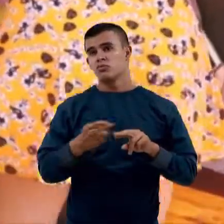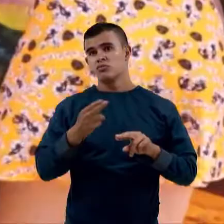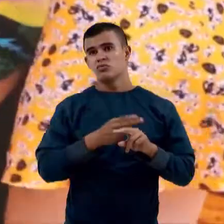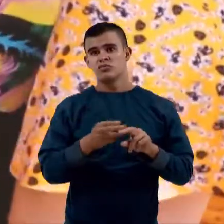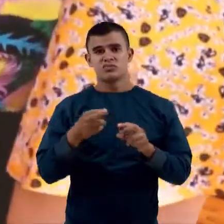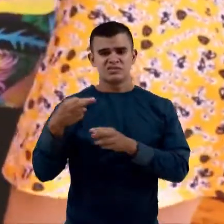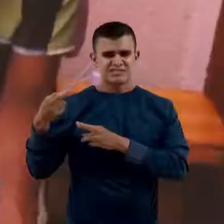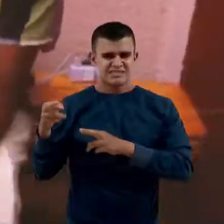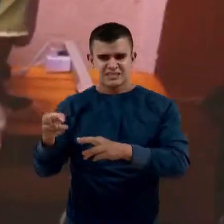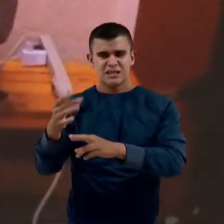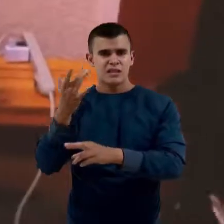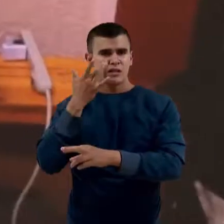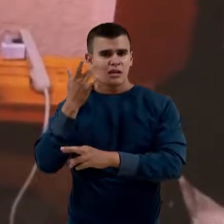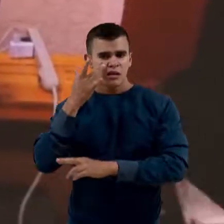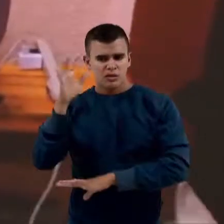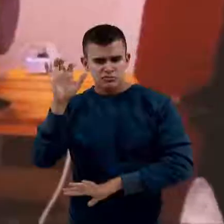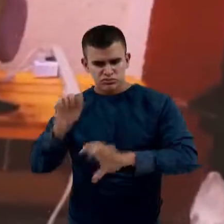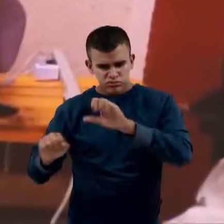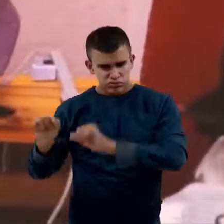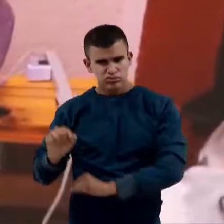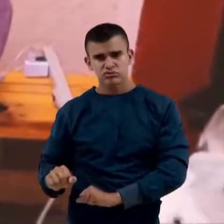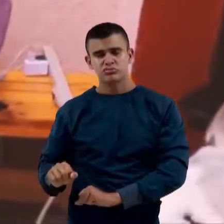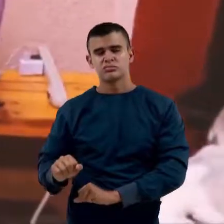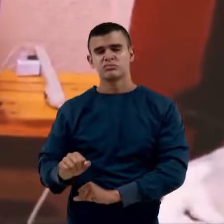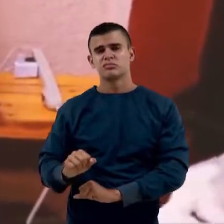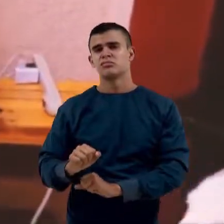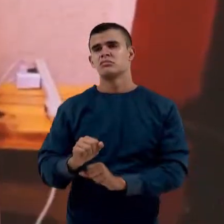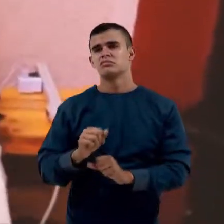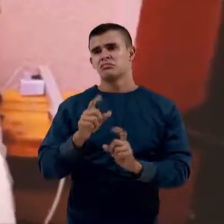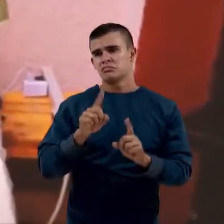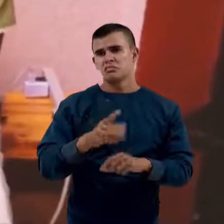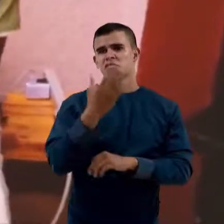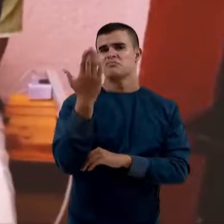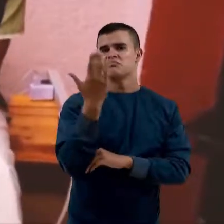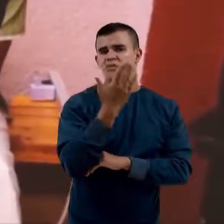¿sí? Próximamente limpiezas de ríos, próximamente